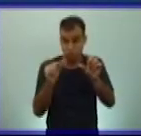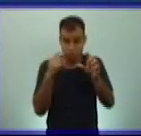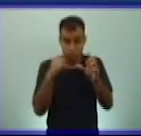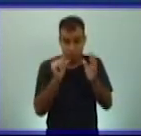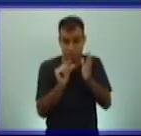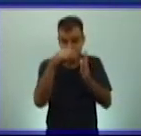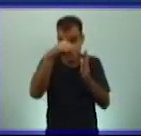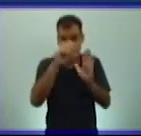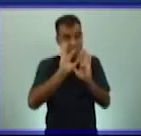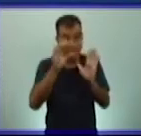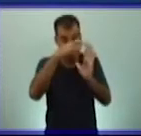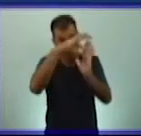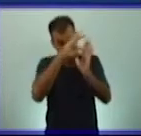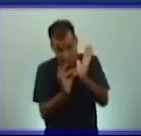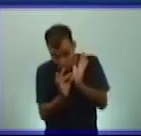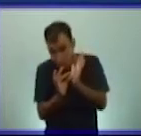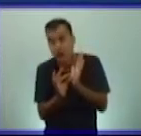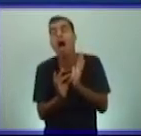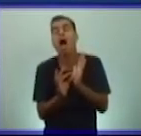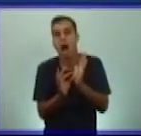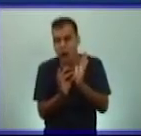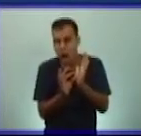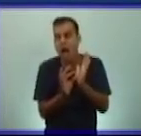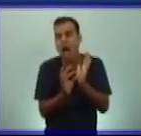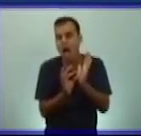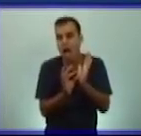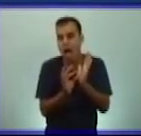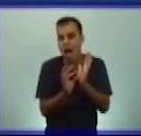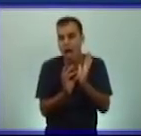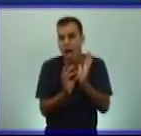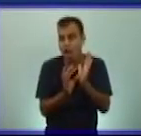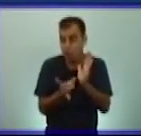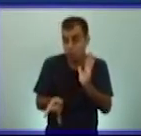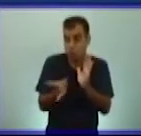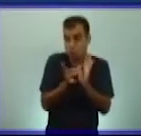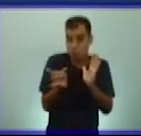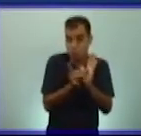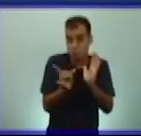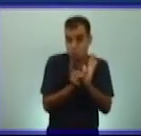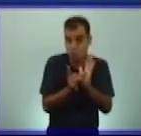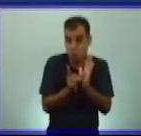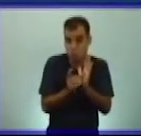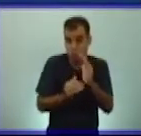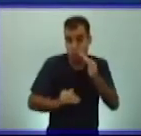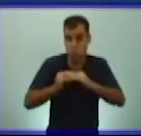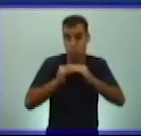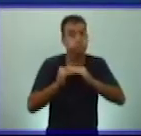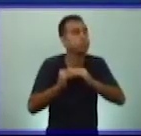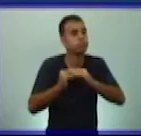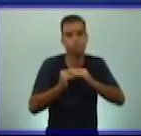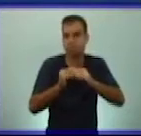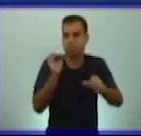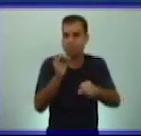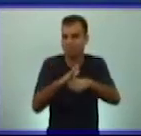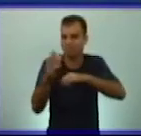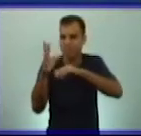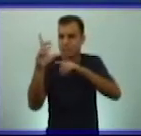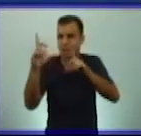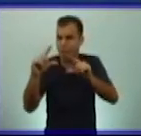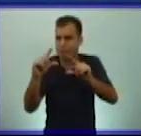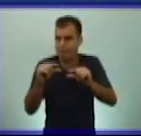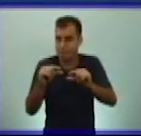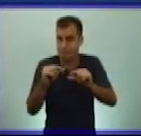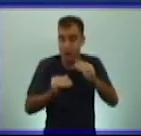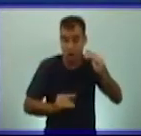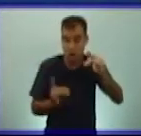entonces el valor de carga comenzaría a disminuir. La carga